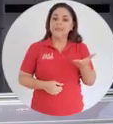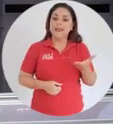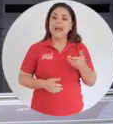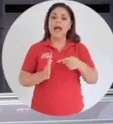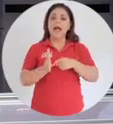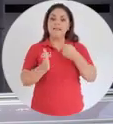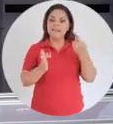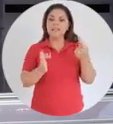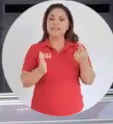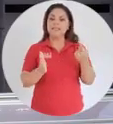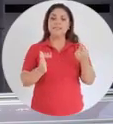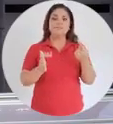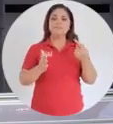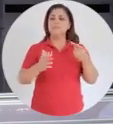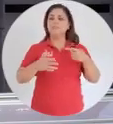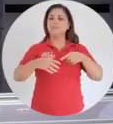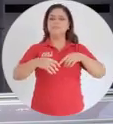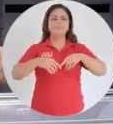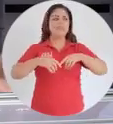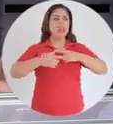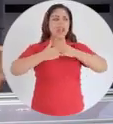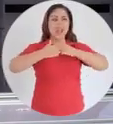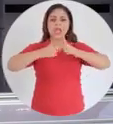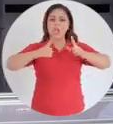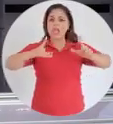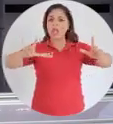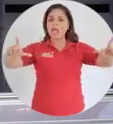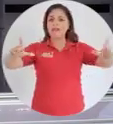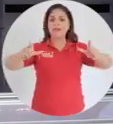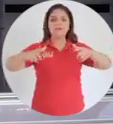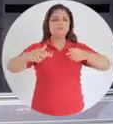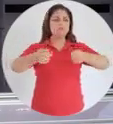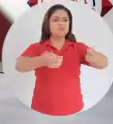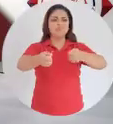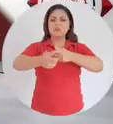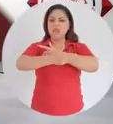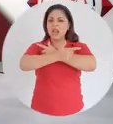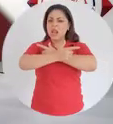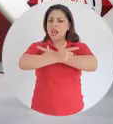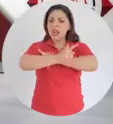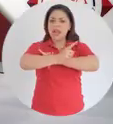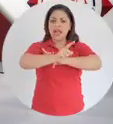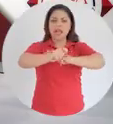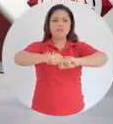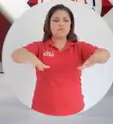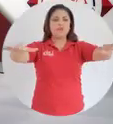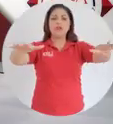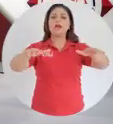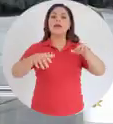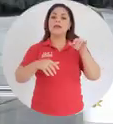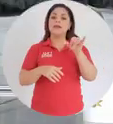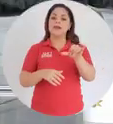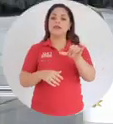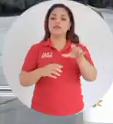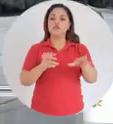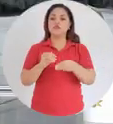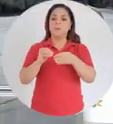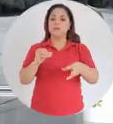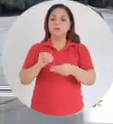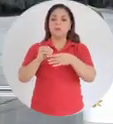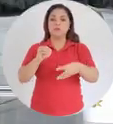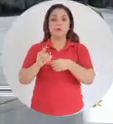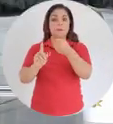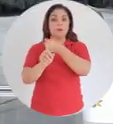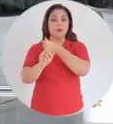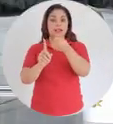que prácticamente a veces funciona hasta sin fronteras. Sí, una violencia institucionalizada, que a la que se suman las